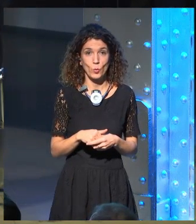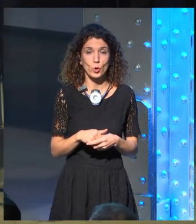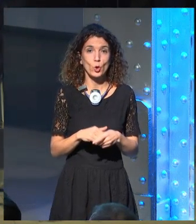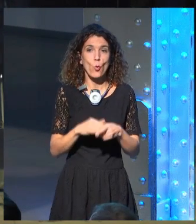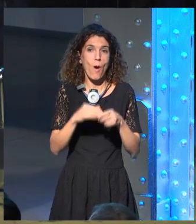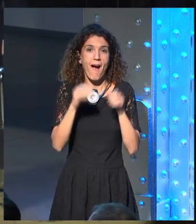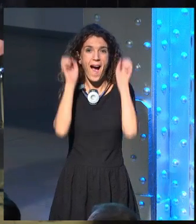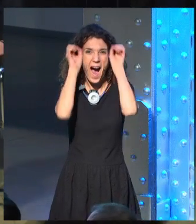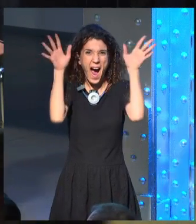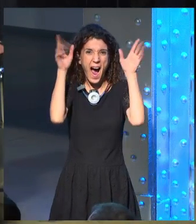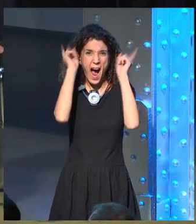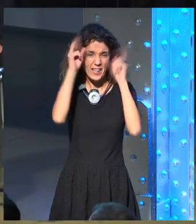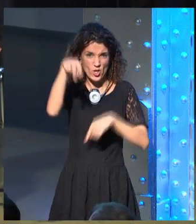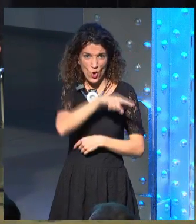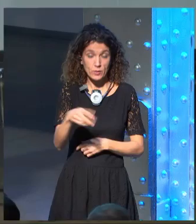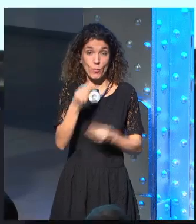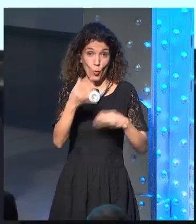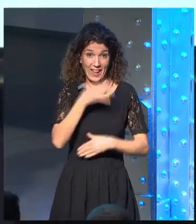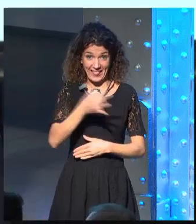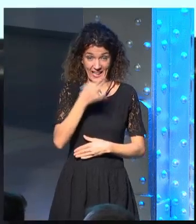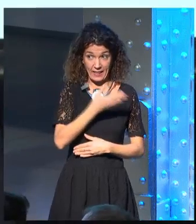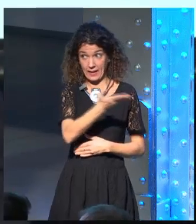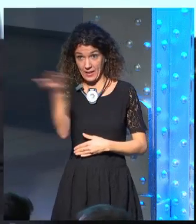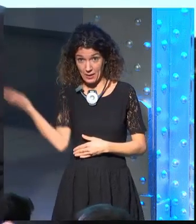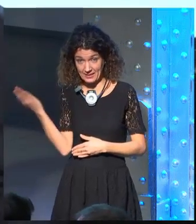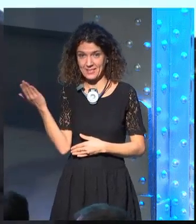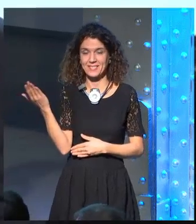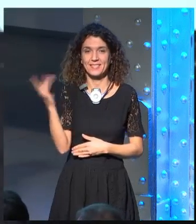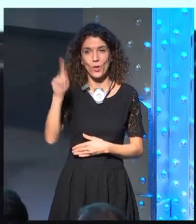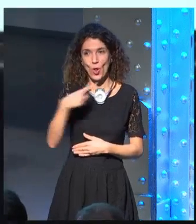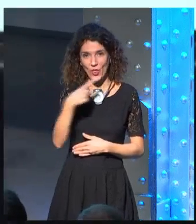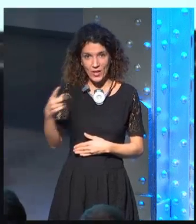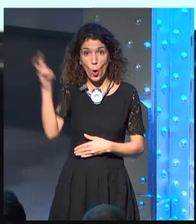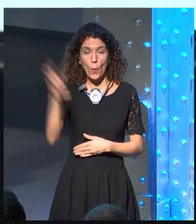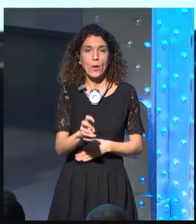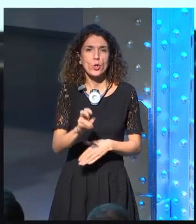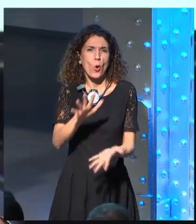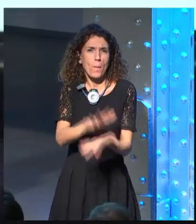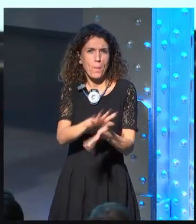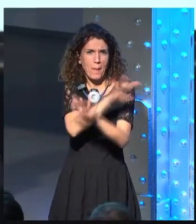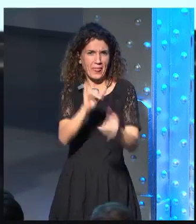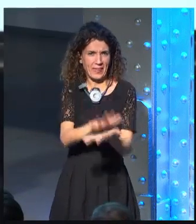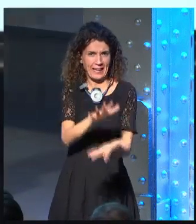aliens, me gustaría deciros buenas tardes. Y a los demás, os digo que vengo en son de paz.